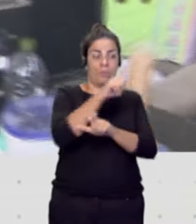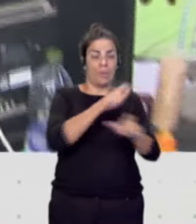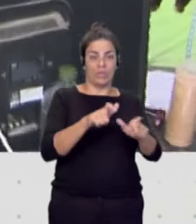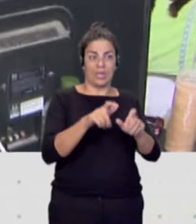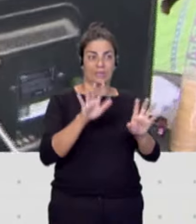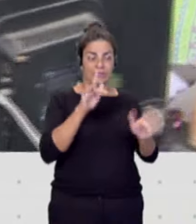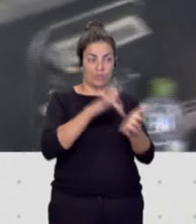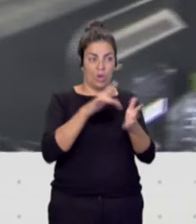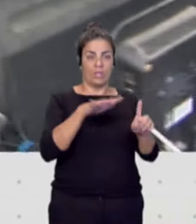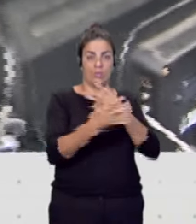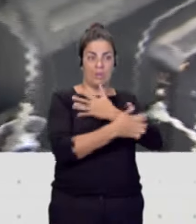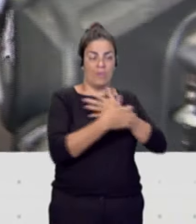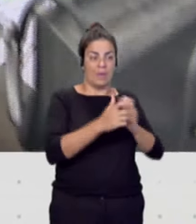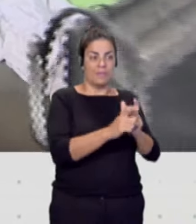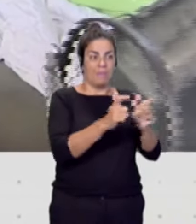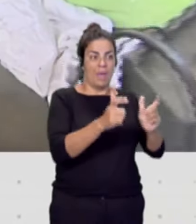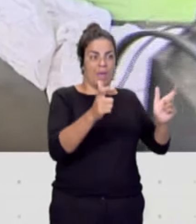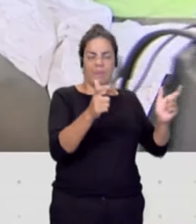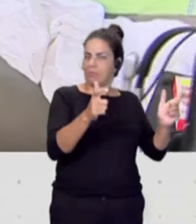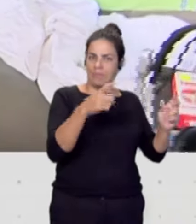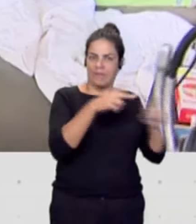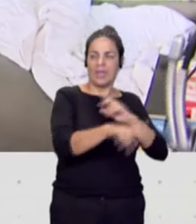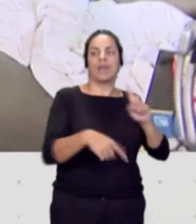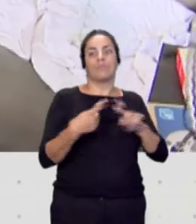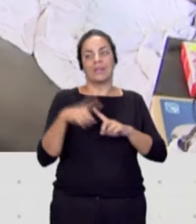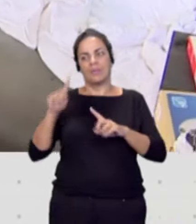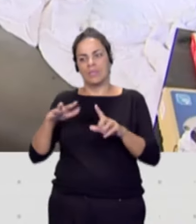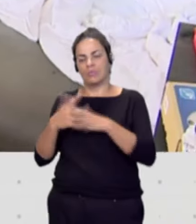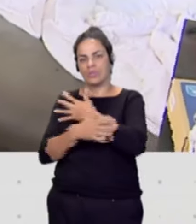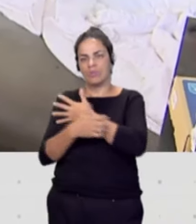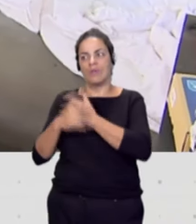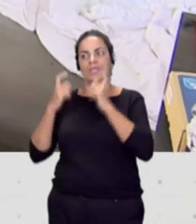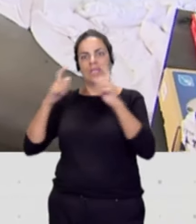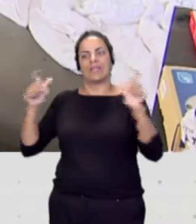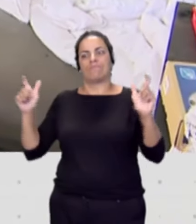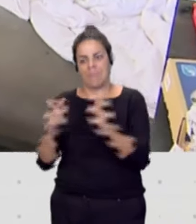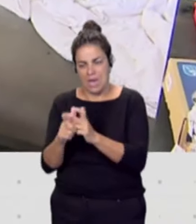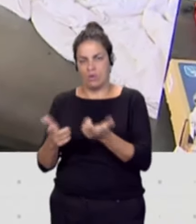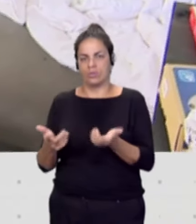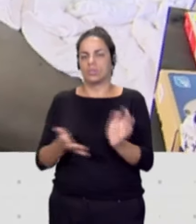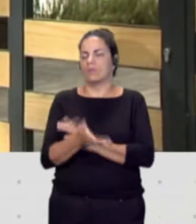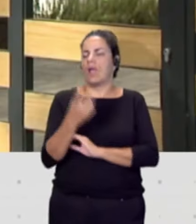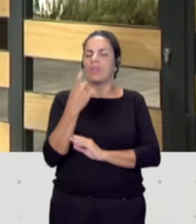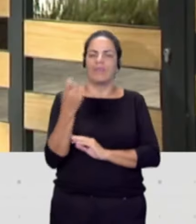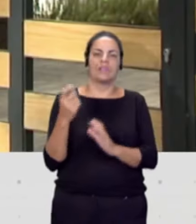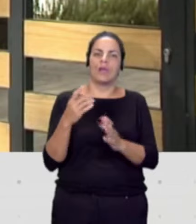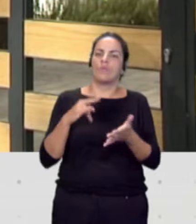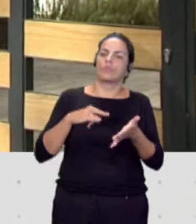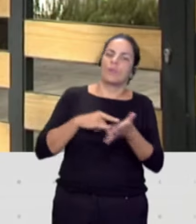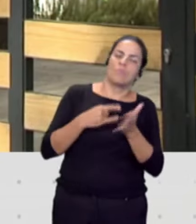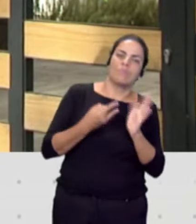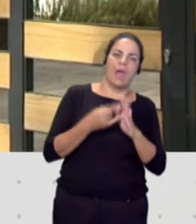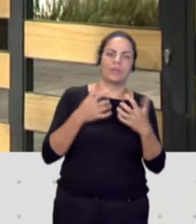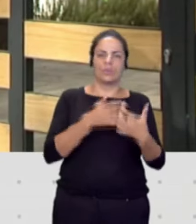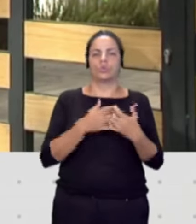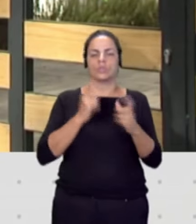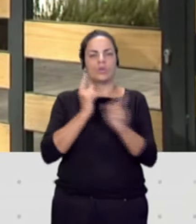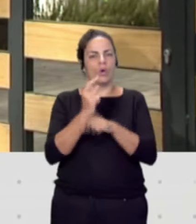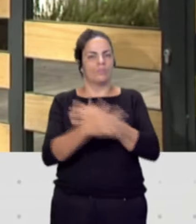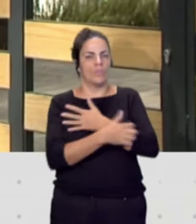también intentar reducir esta situación de pobreza. Por tanto, un plan, un pacto de lucha contra la pobreza con su correspondiente